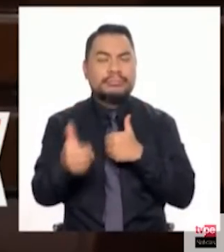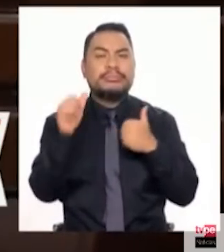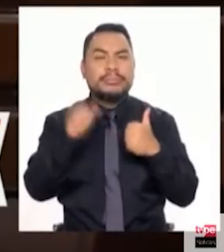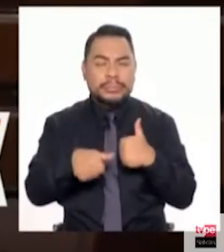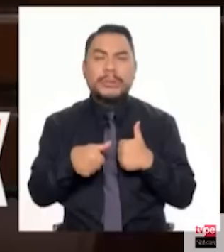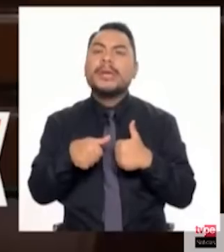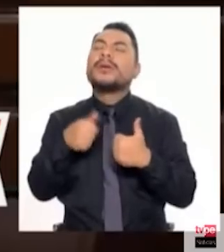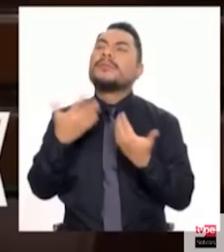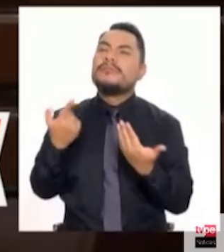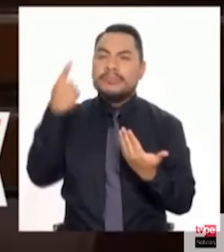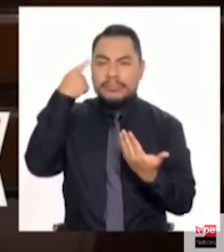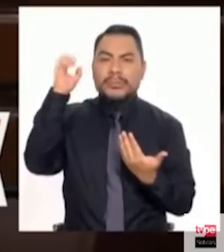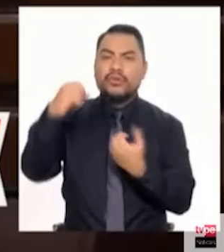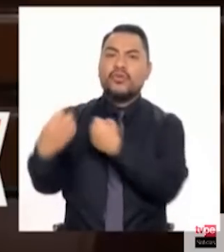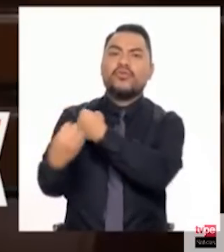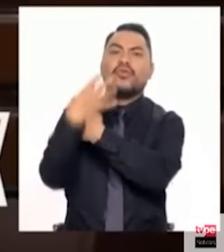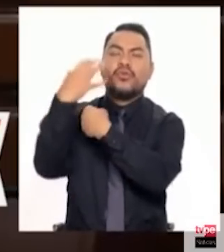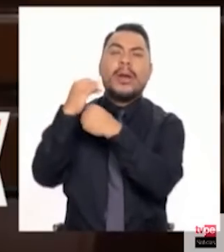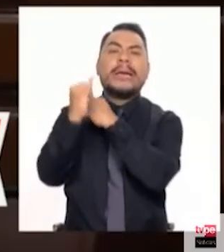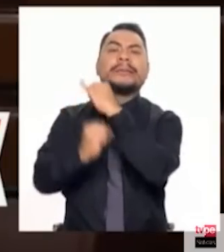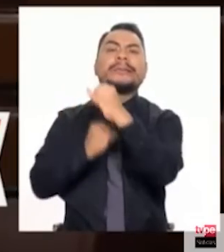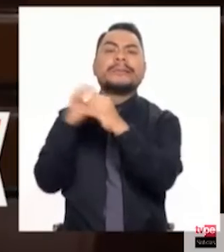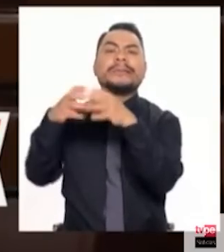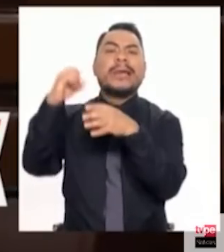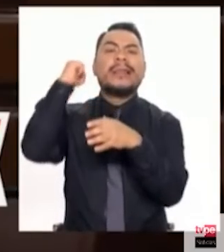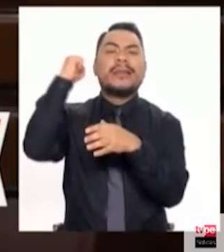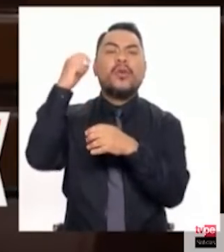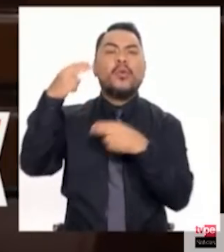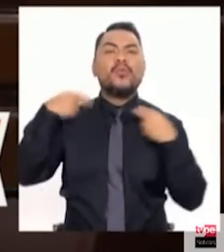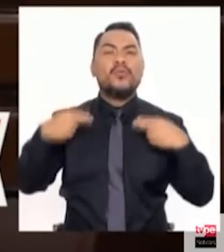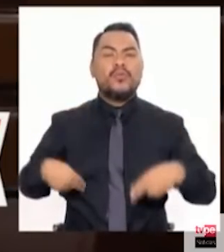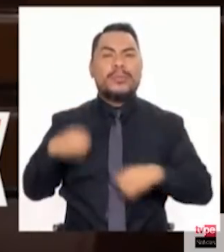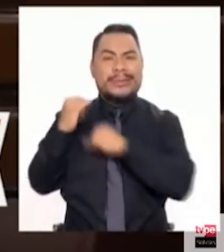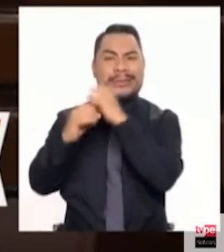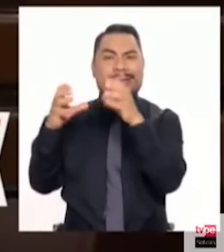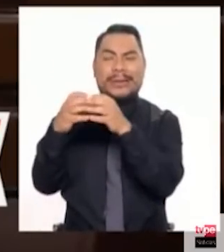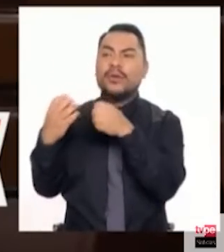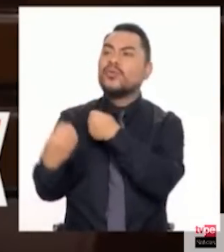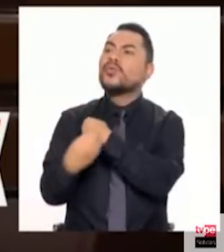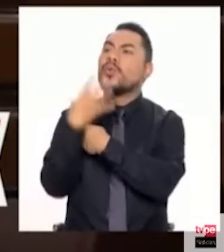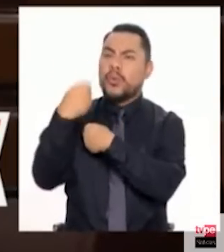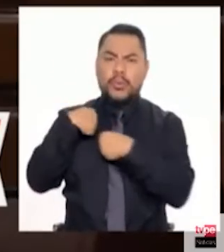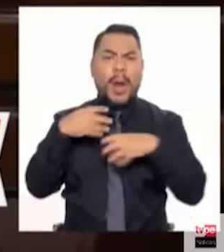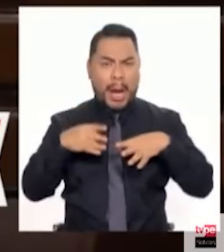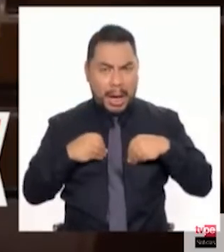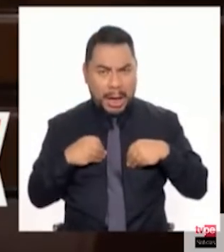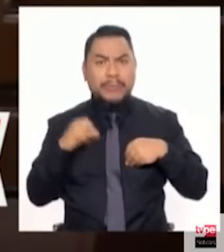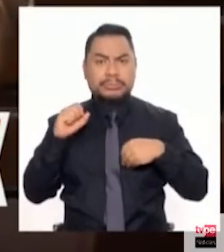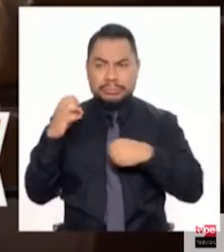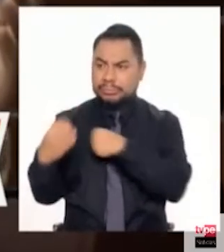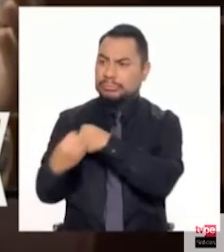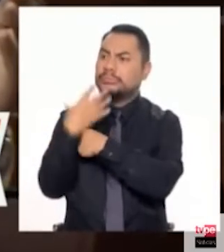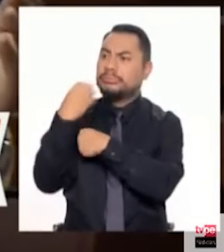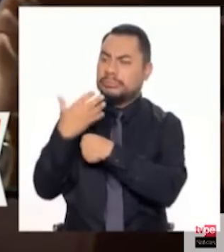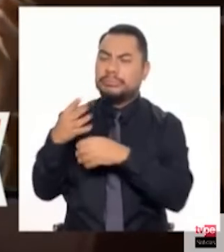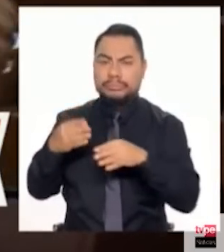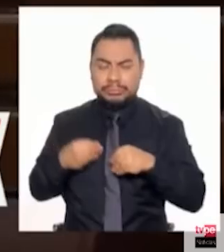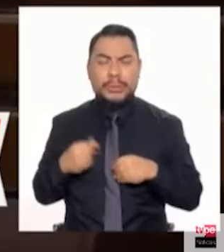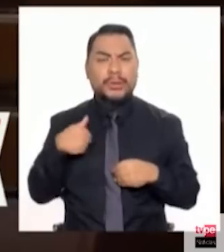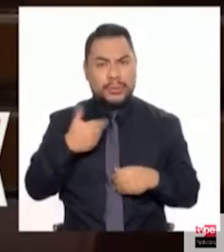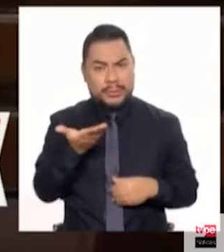las recomendaciones de la Comisión Interamericana de Derechos Humanos sobre la materia y tiendo mi mano